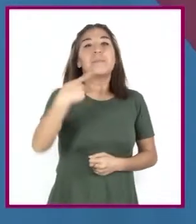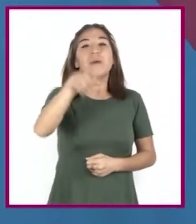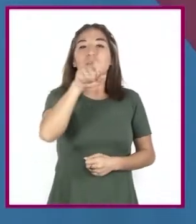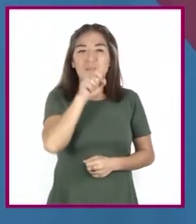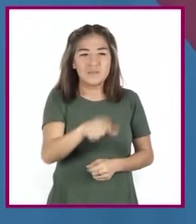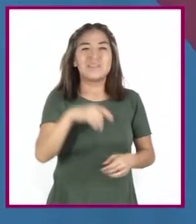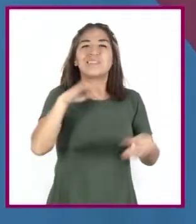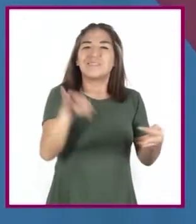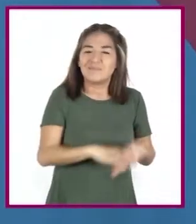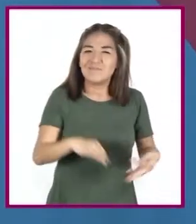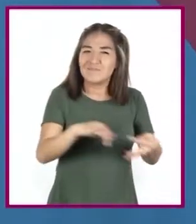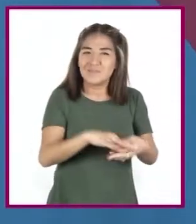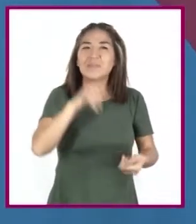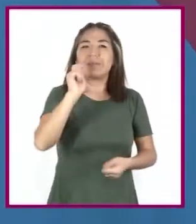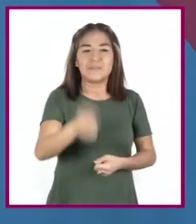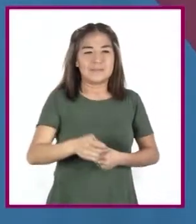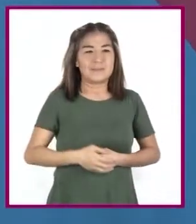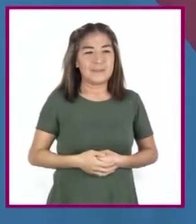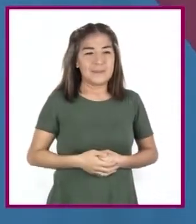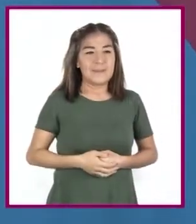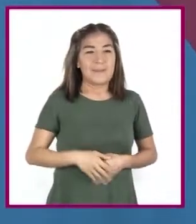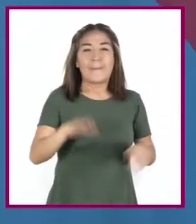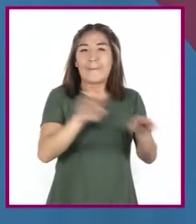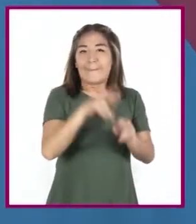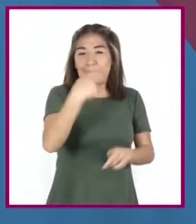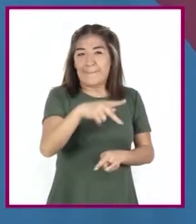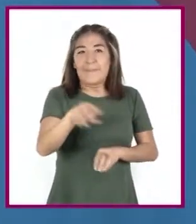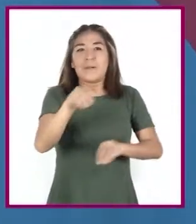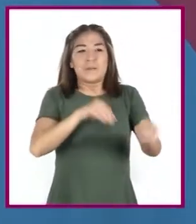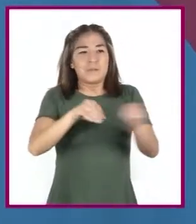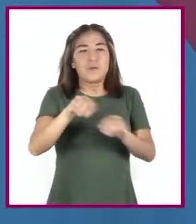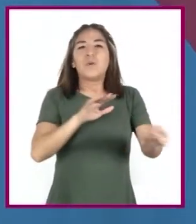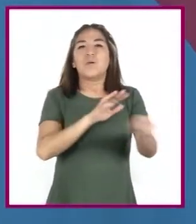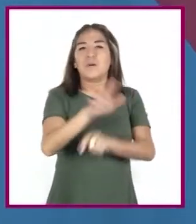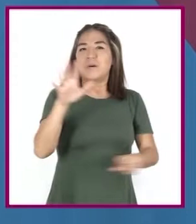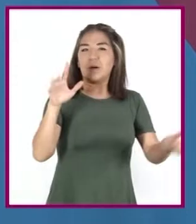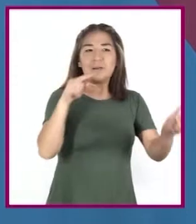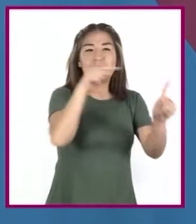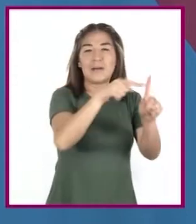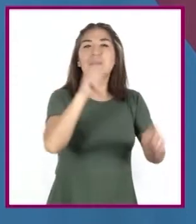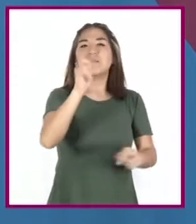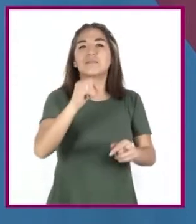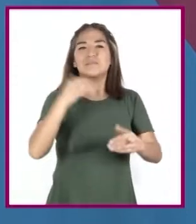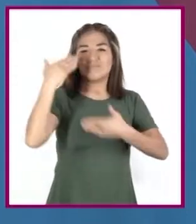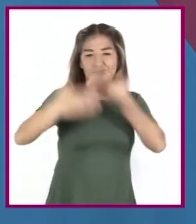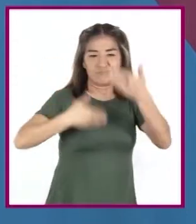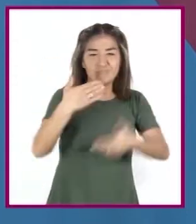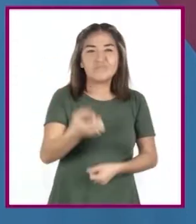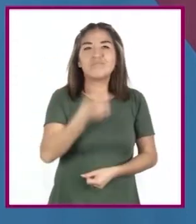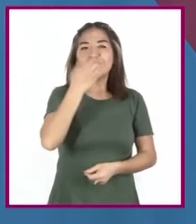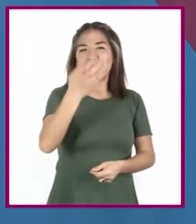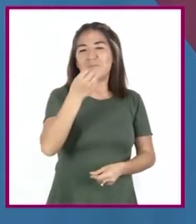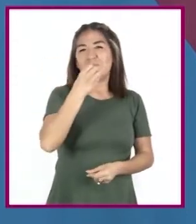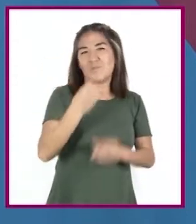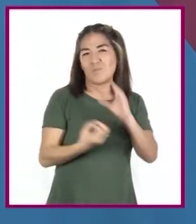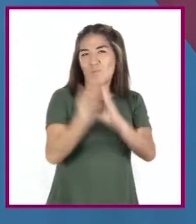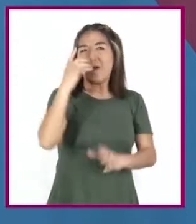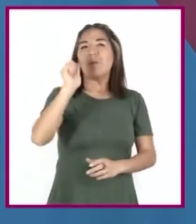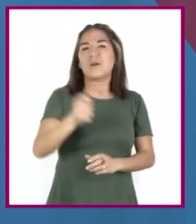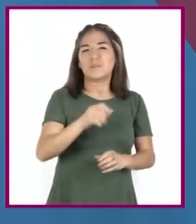su recurrencia, ninguno de estos movimientos había alcanzado la magnitud y trascendencia de la Revolución de